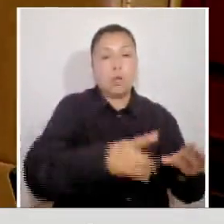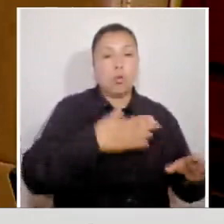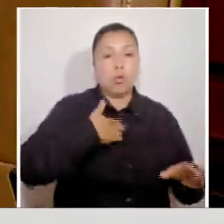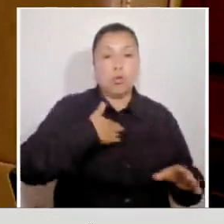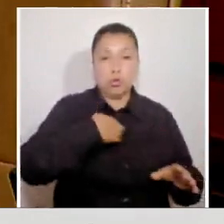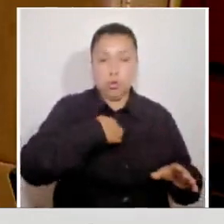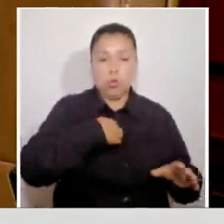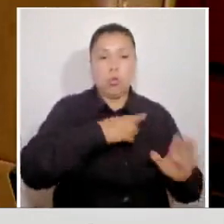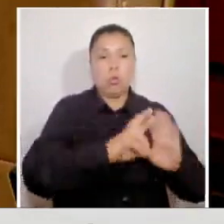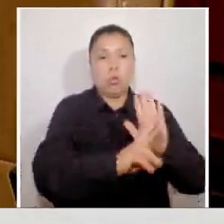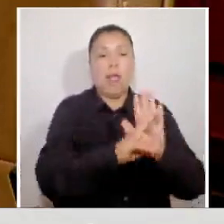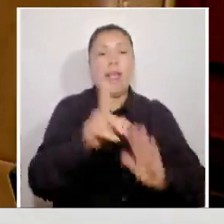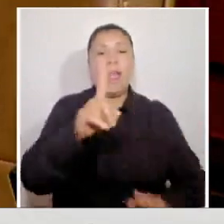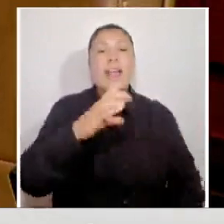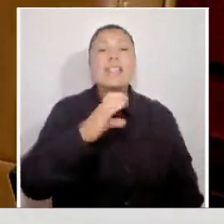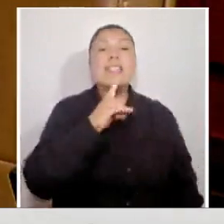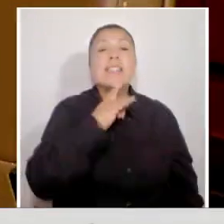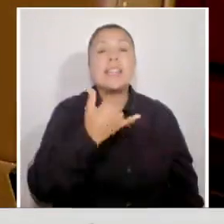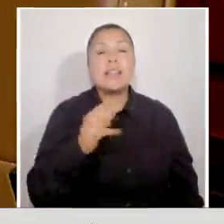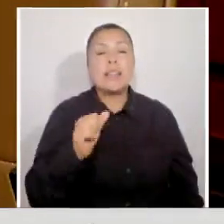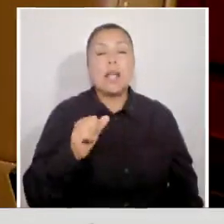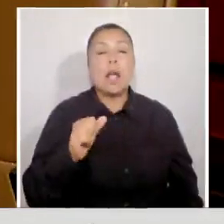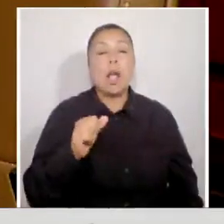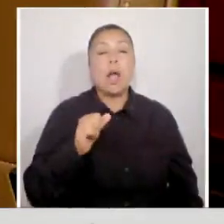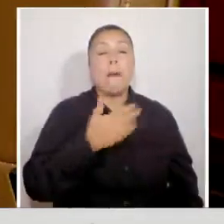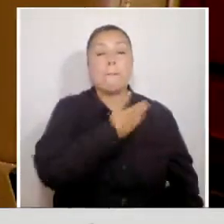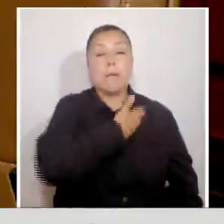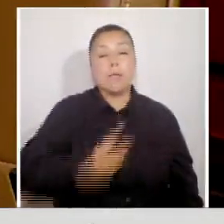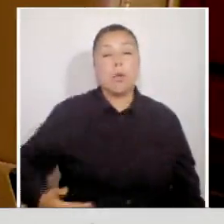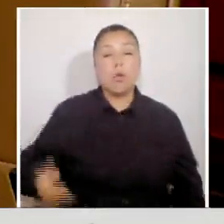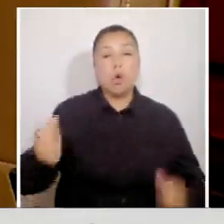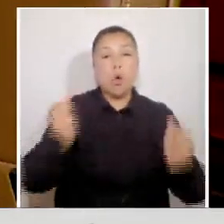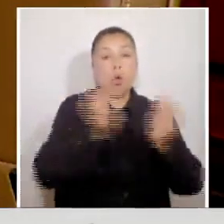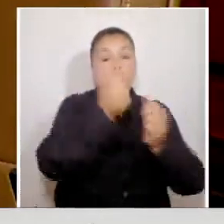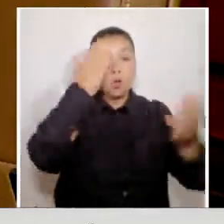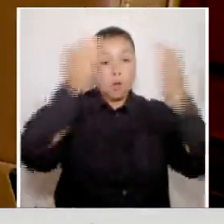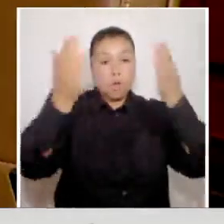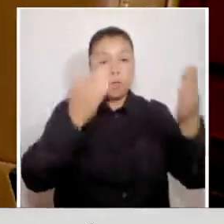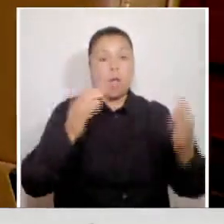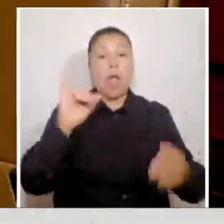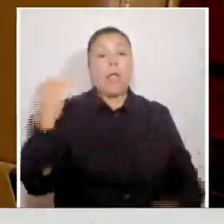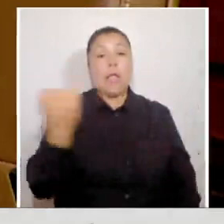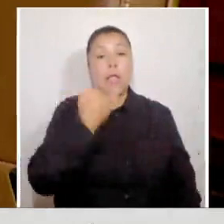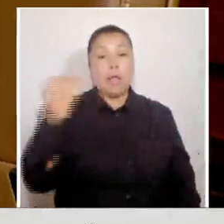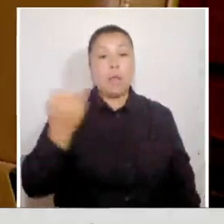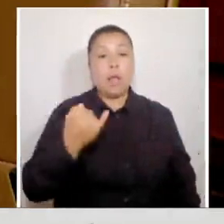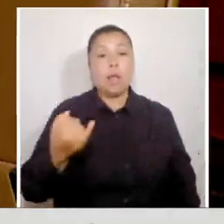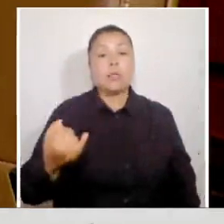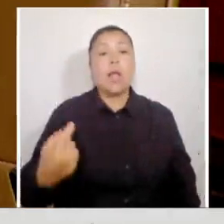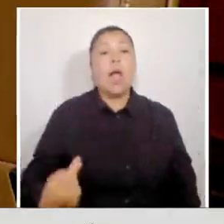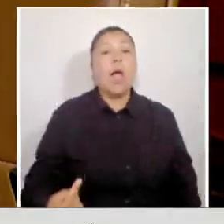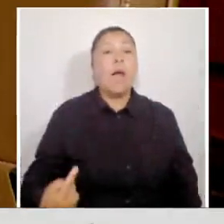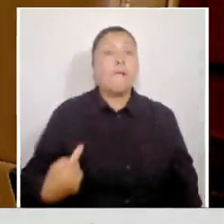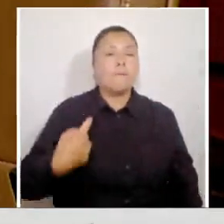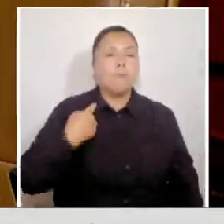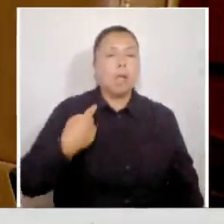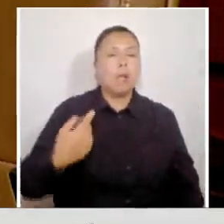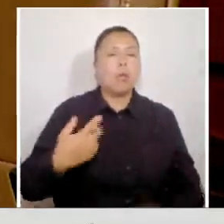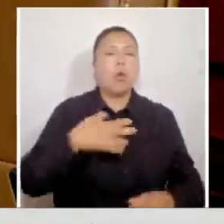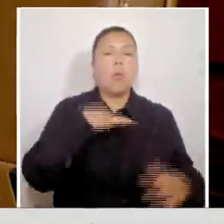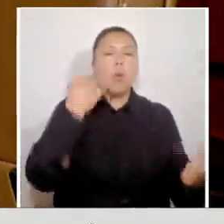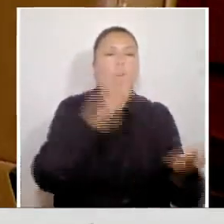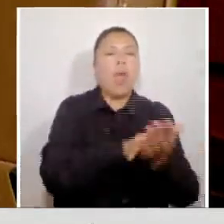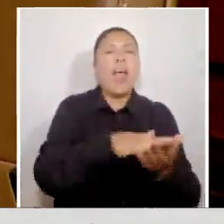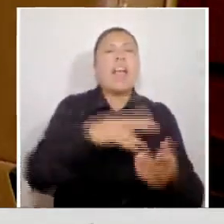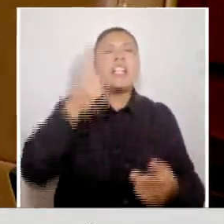doña Cintia lisana presidenta de una unidad vecinal de Independencia que ha recibido amenazas de muerte sin recibir protección ni